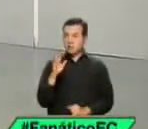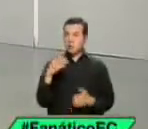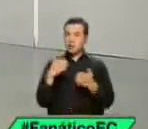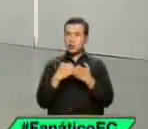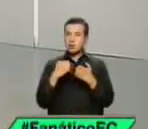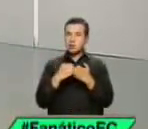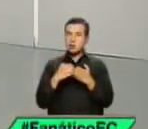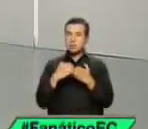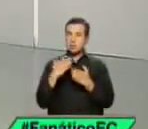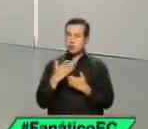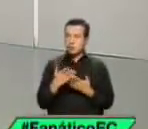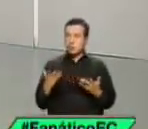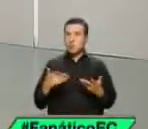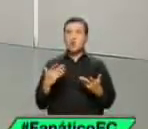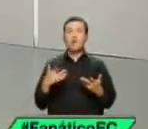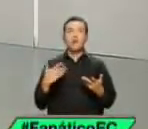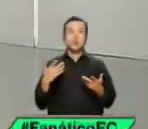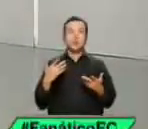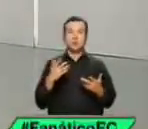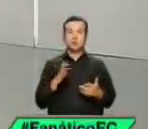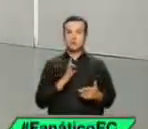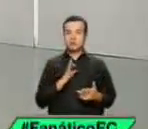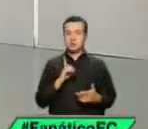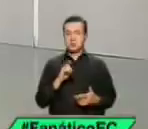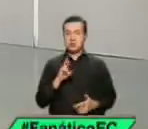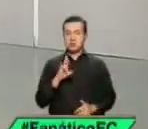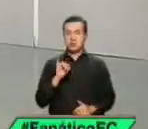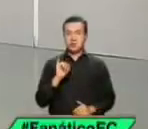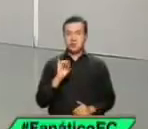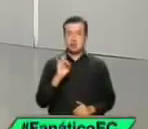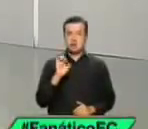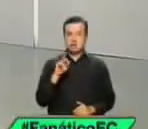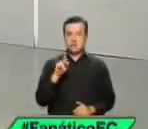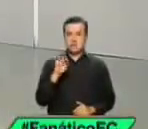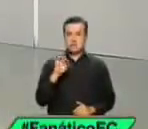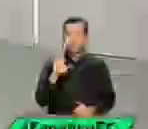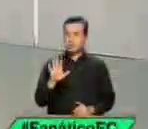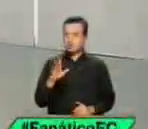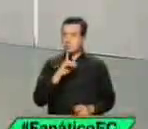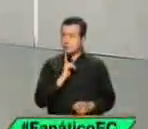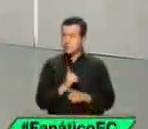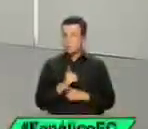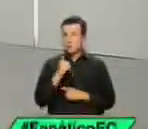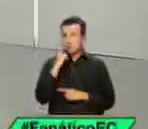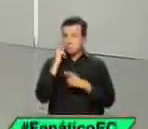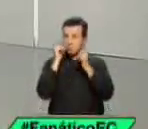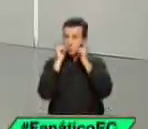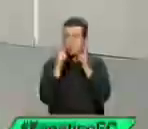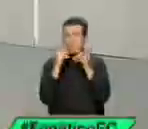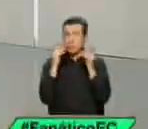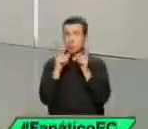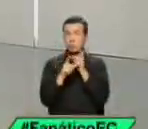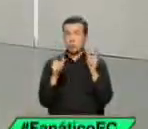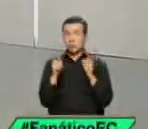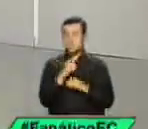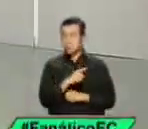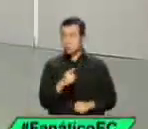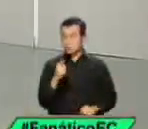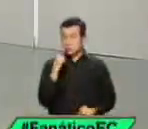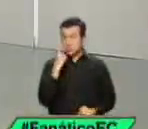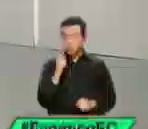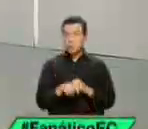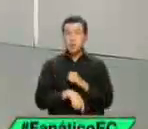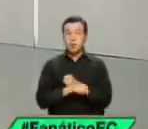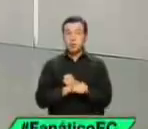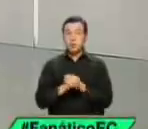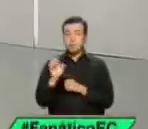ídolo capitalino luego de la llegada del profesor Darío Tempesta, hace que los ojos de la mayoría de aficionados al